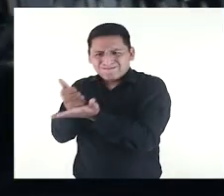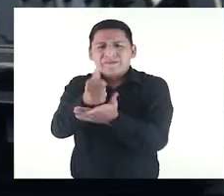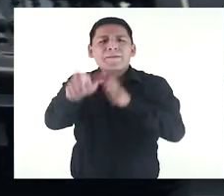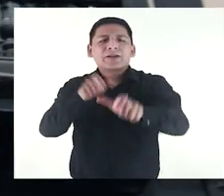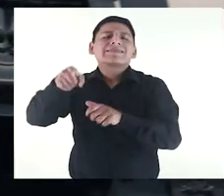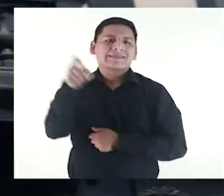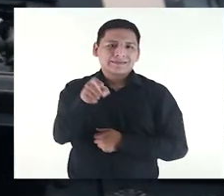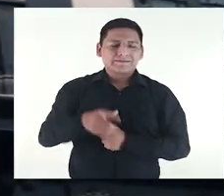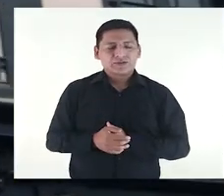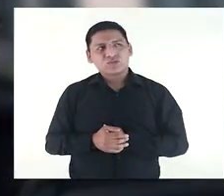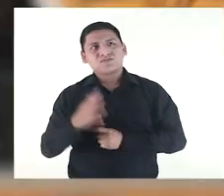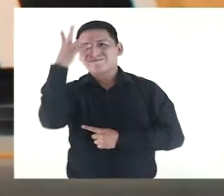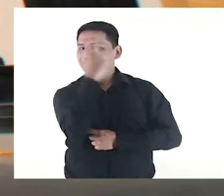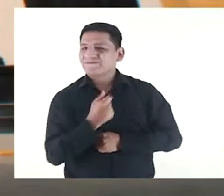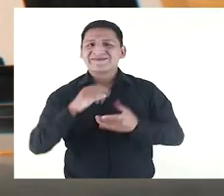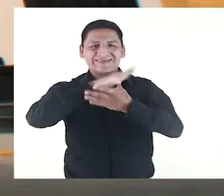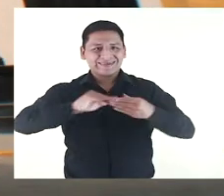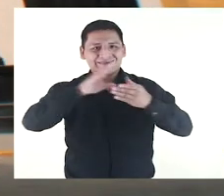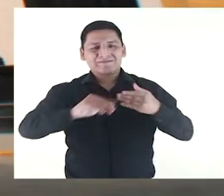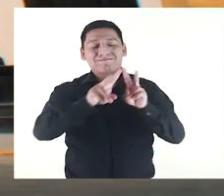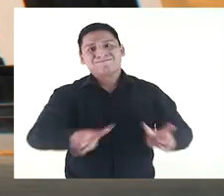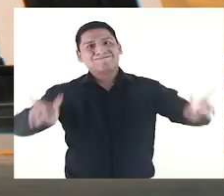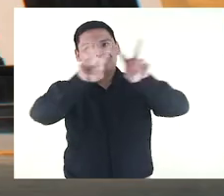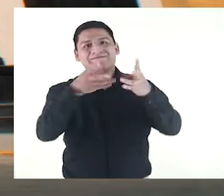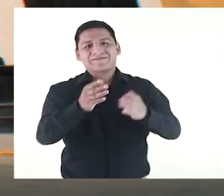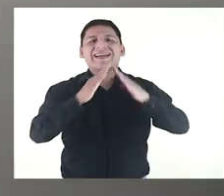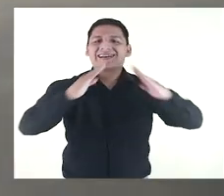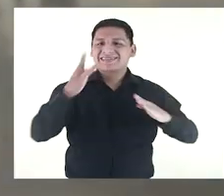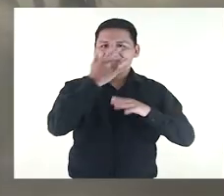con los que más lo necesitan. Un hermoso patrimonio con más